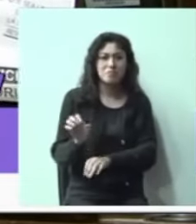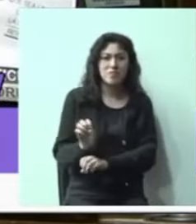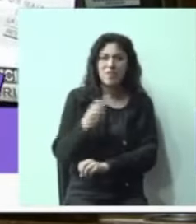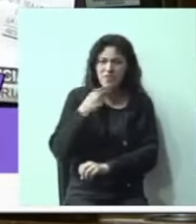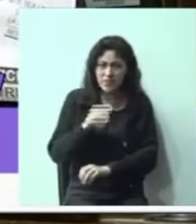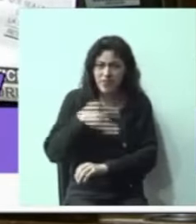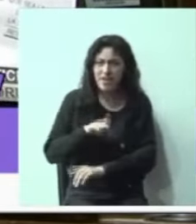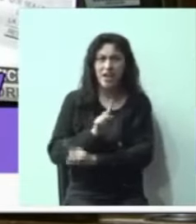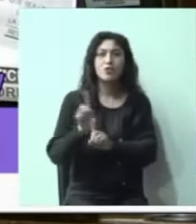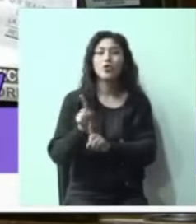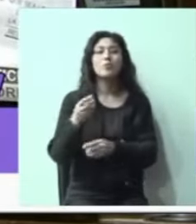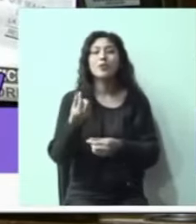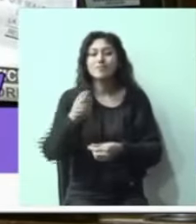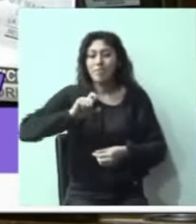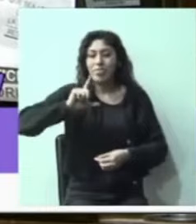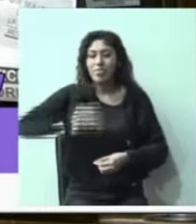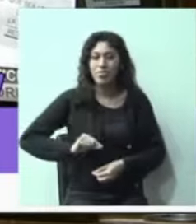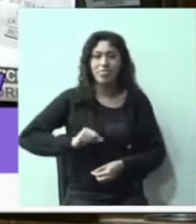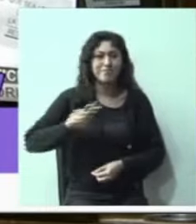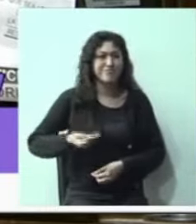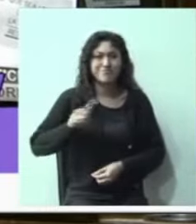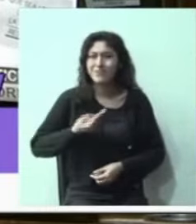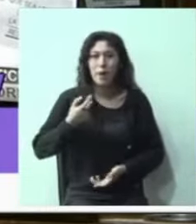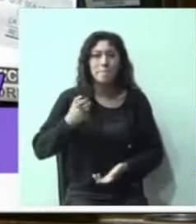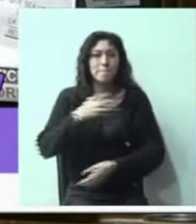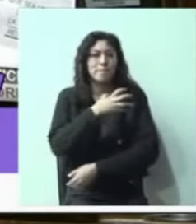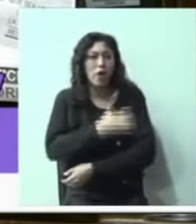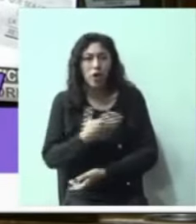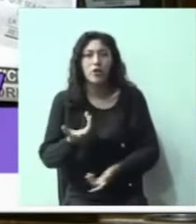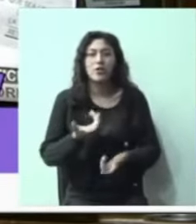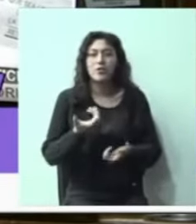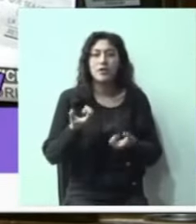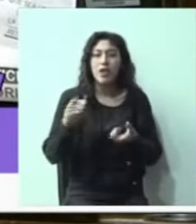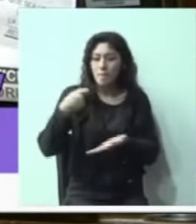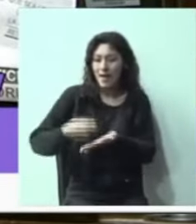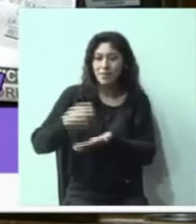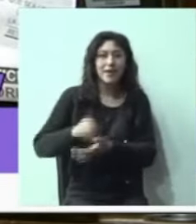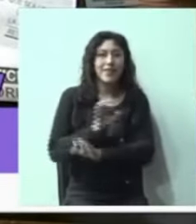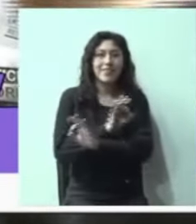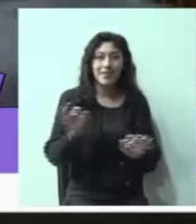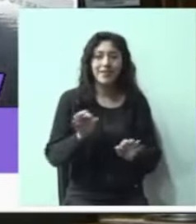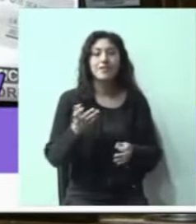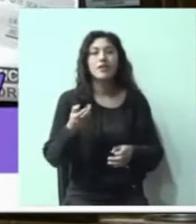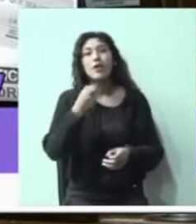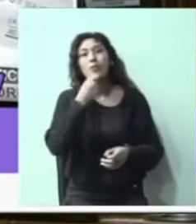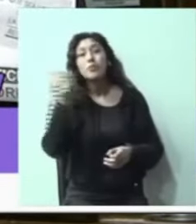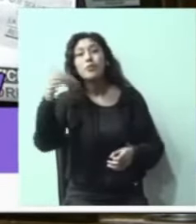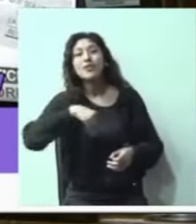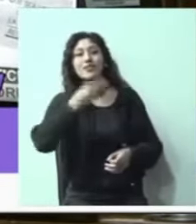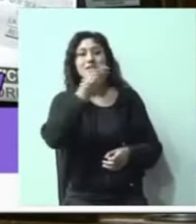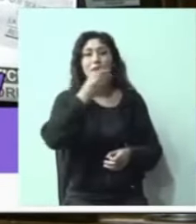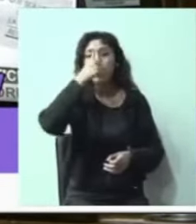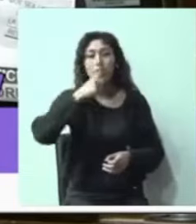porque no te lo valoran, porque te pagan dos mangos, porque te des lo más en un hospital. Porque si venís un sábado o un domingo te